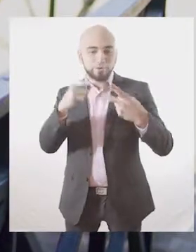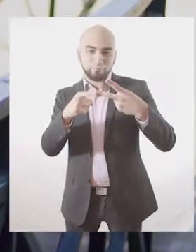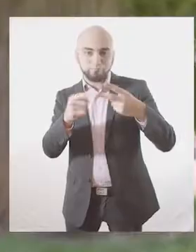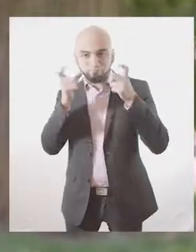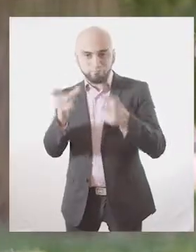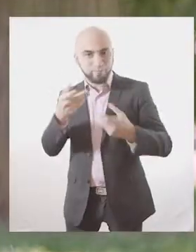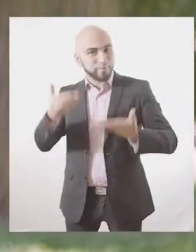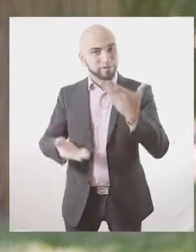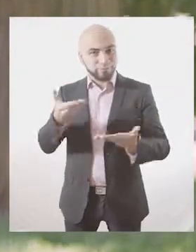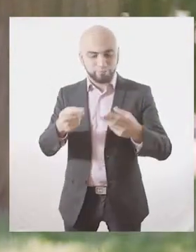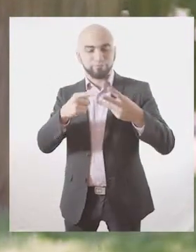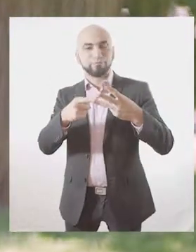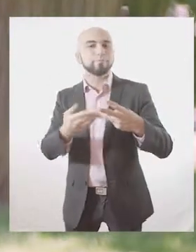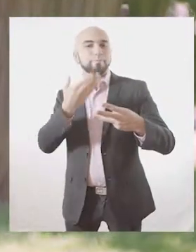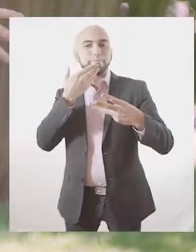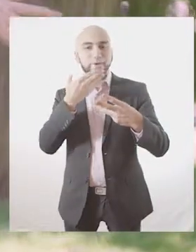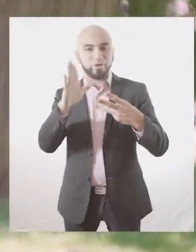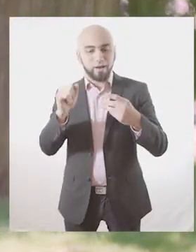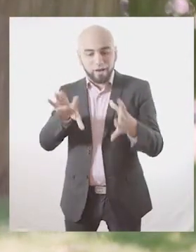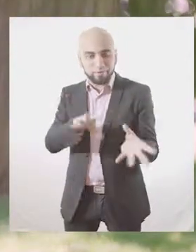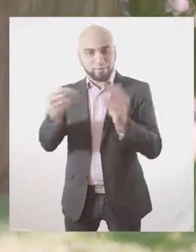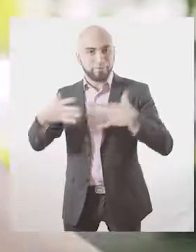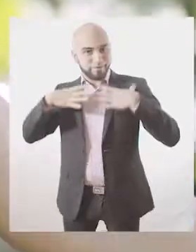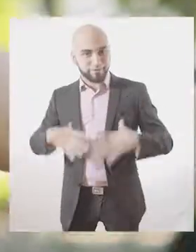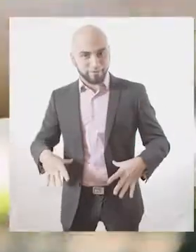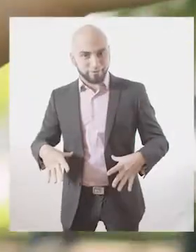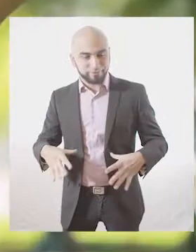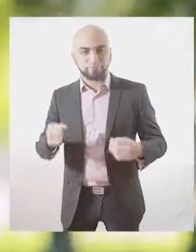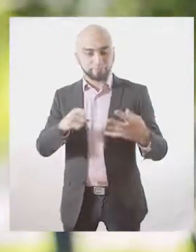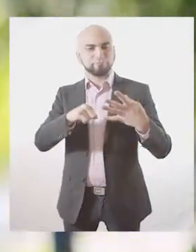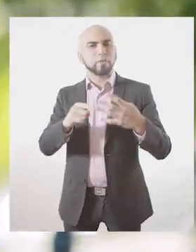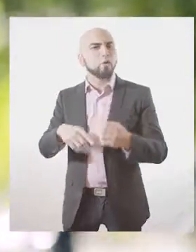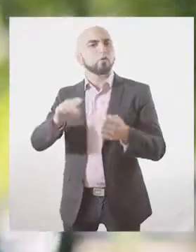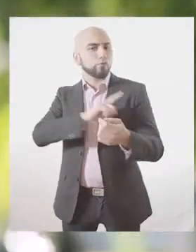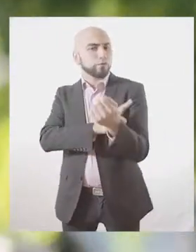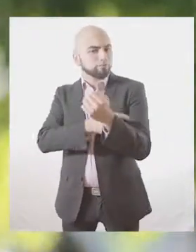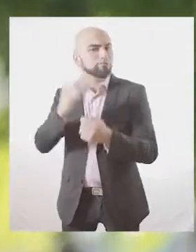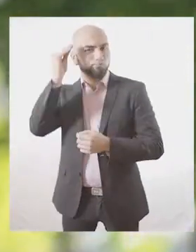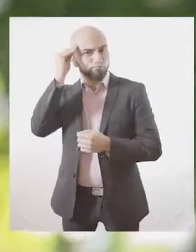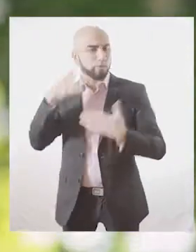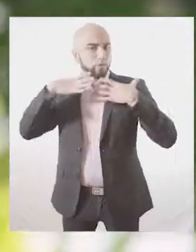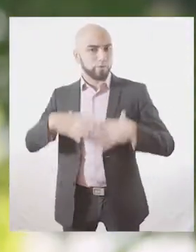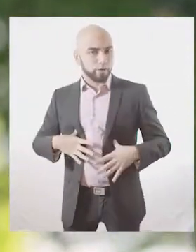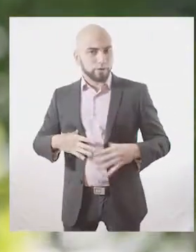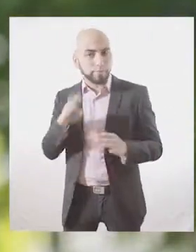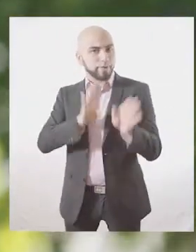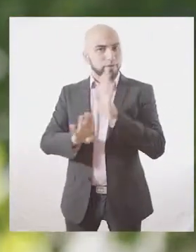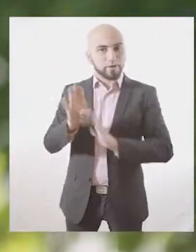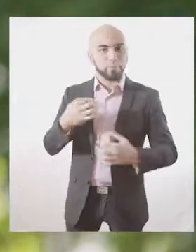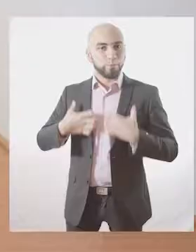de peso, mejorar la condición y adaptación física, fortalecer la conciencia corporal, prevenir